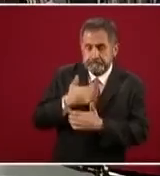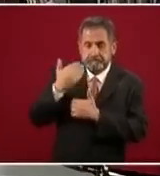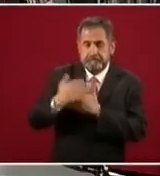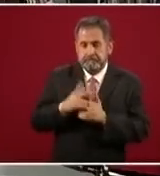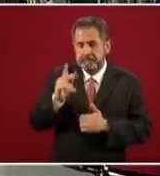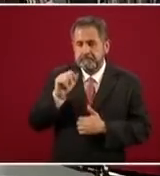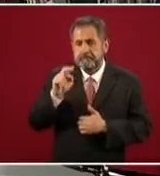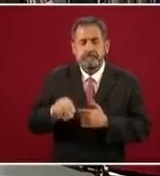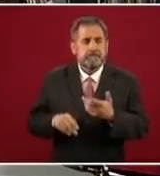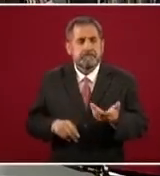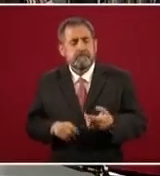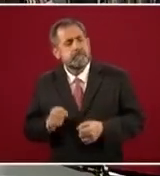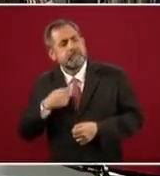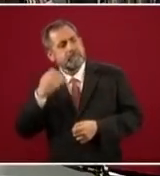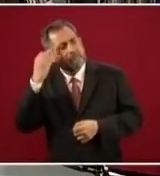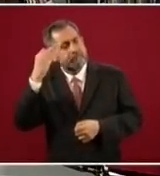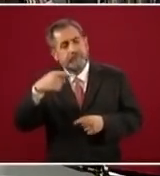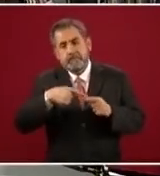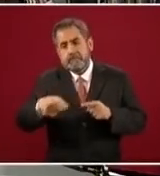llevaría todo su sexenio?